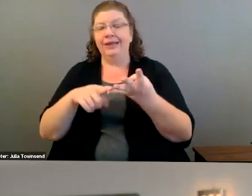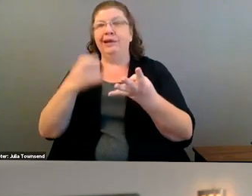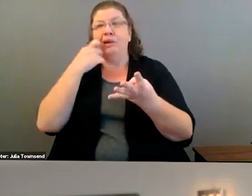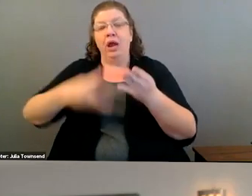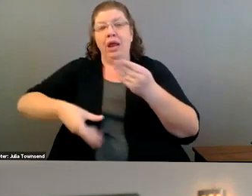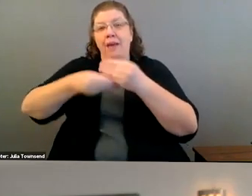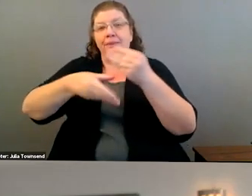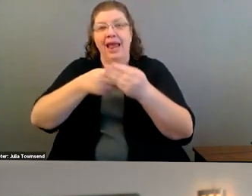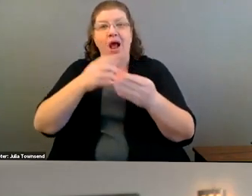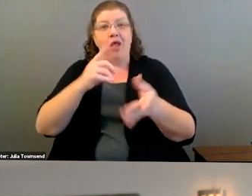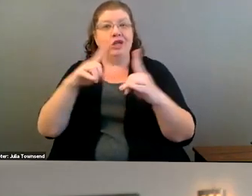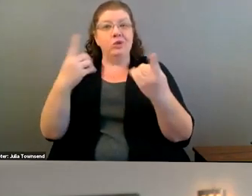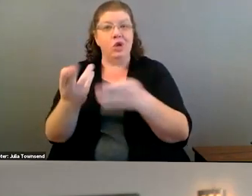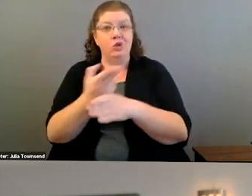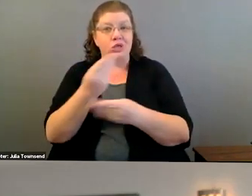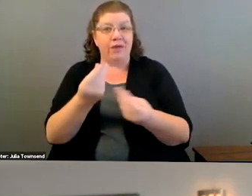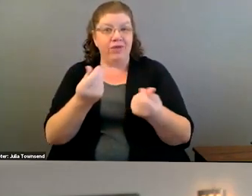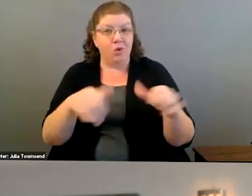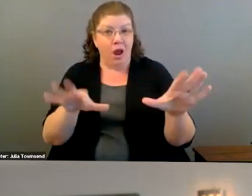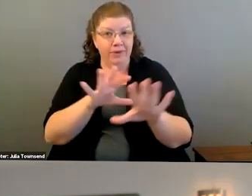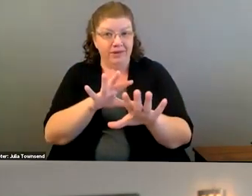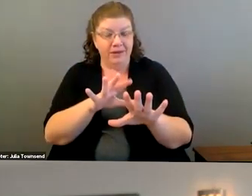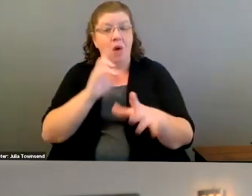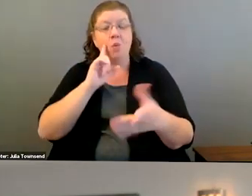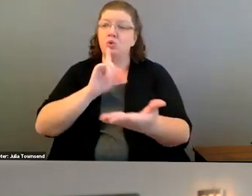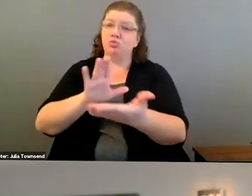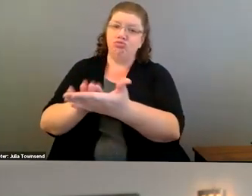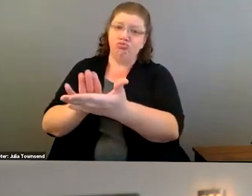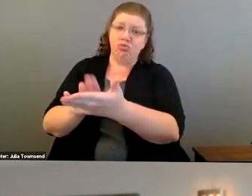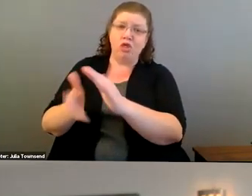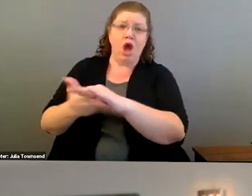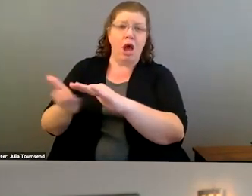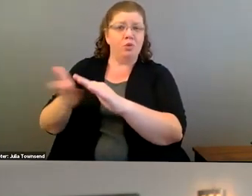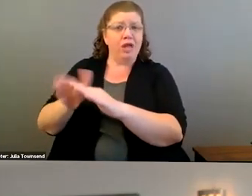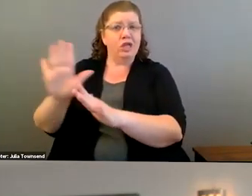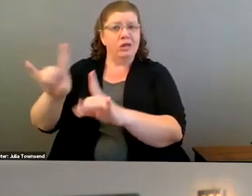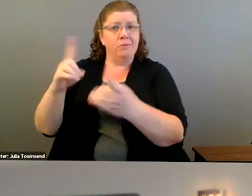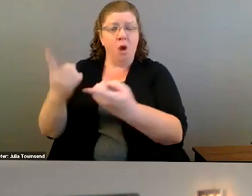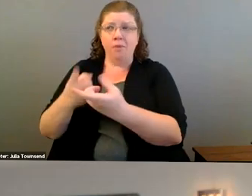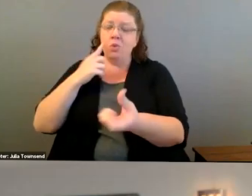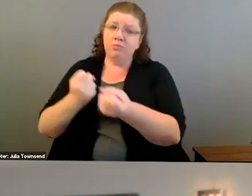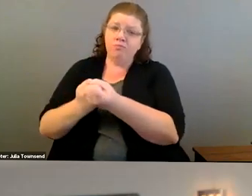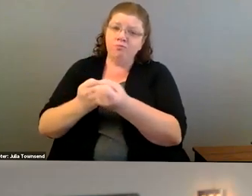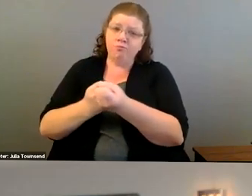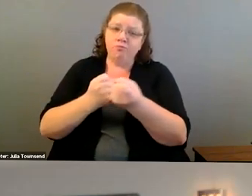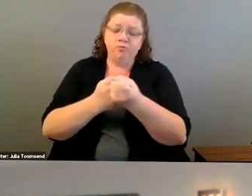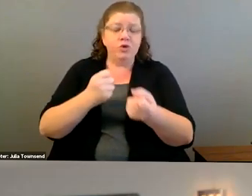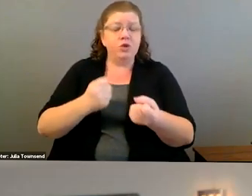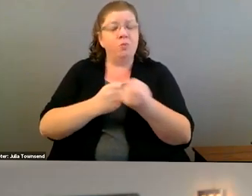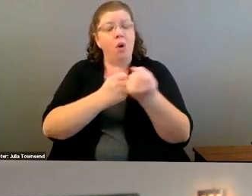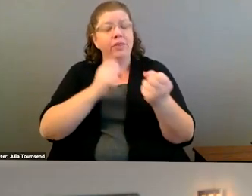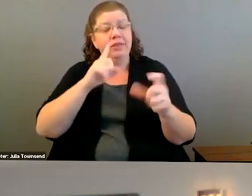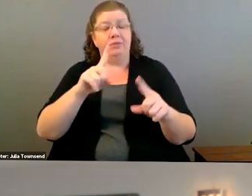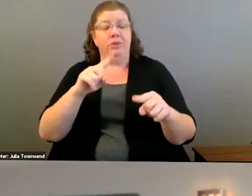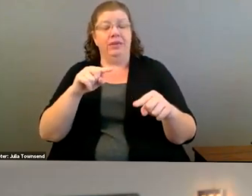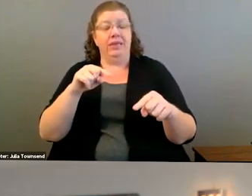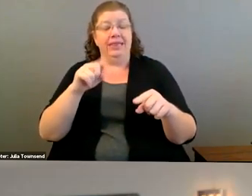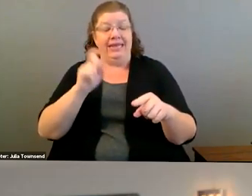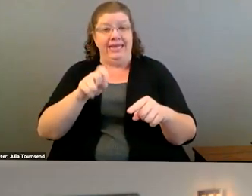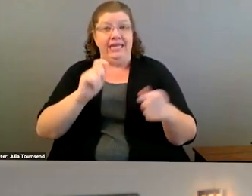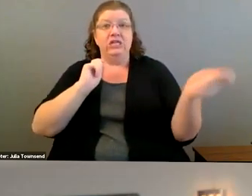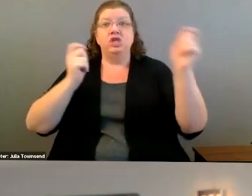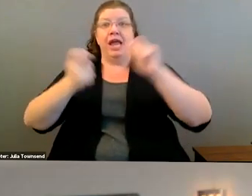actualización del uso de suelo para la propiedad y quiero visitar el departamento operaciones por él su disponibilidad para apoyar